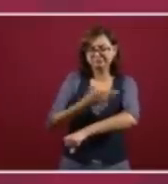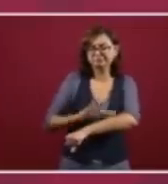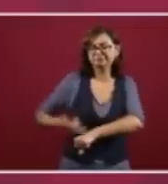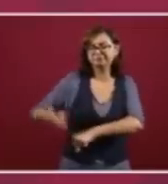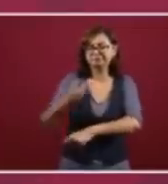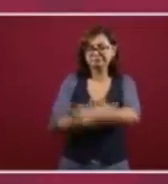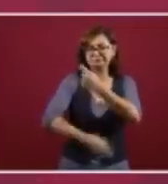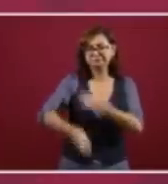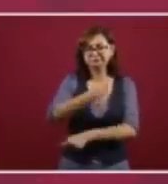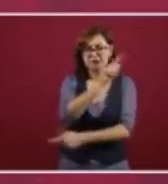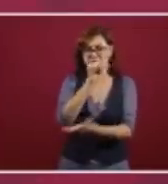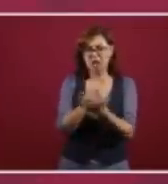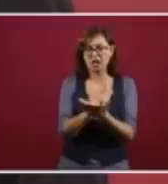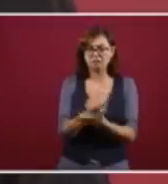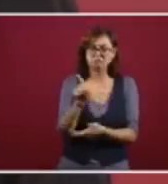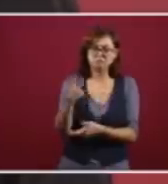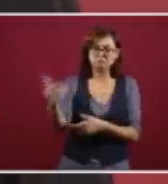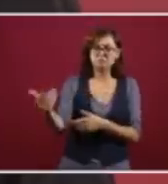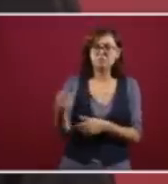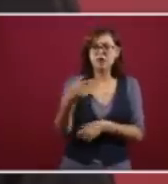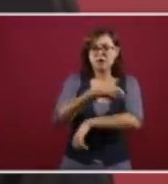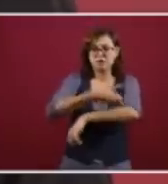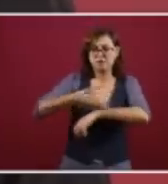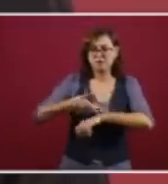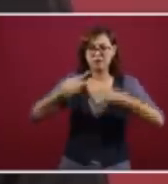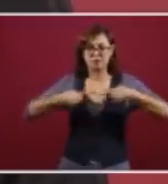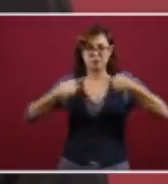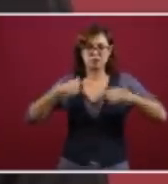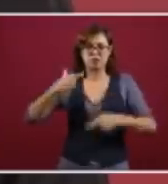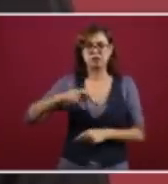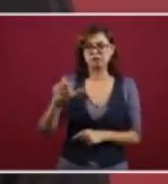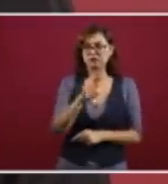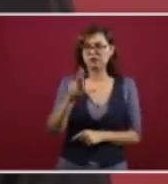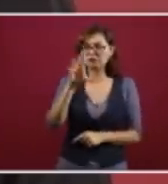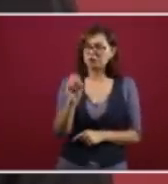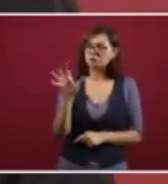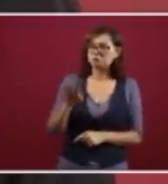porque lo solicitaron familiares y ciudadanos de Quintana Roo